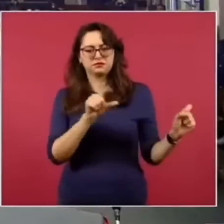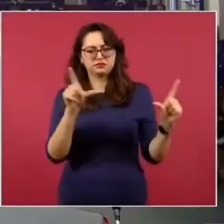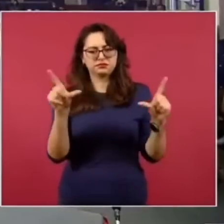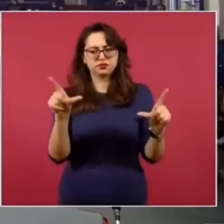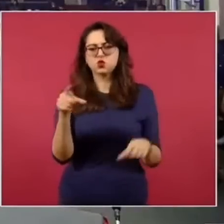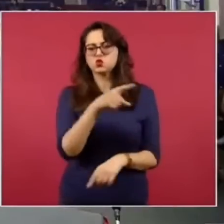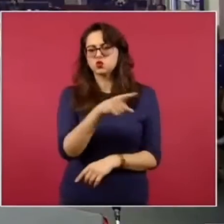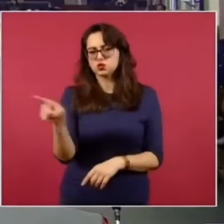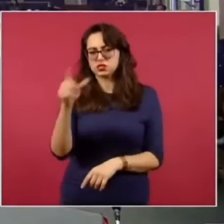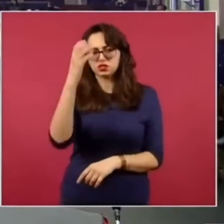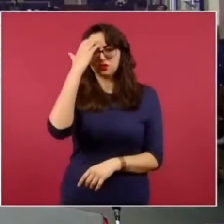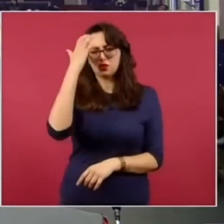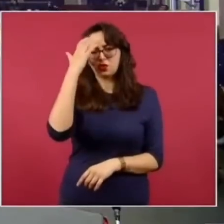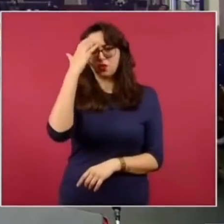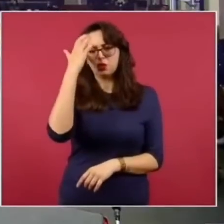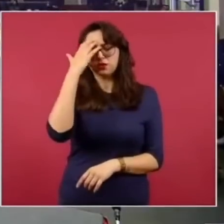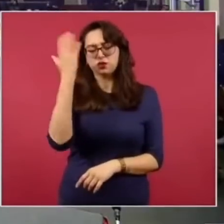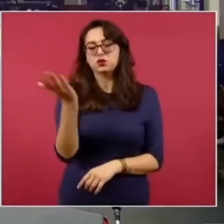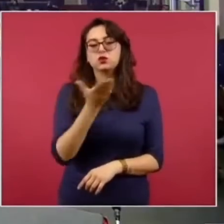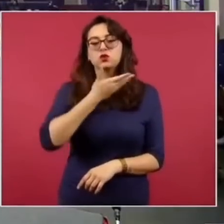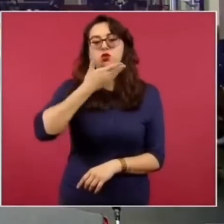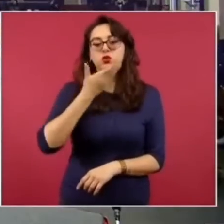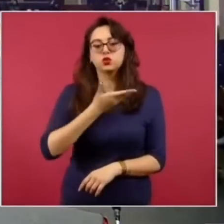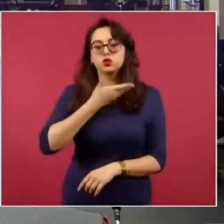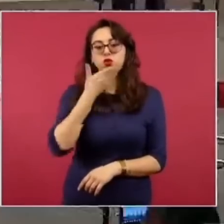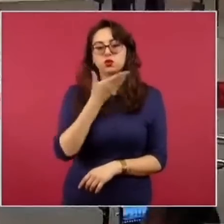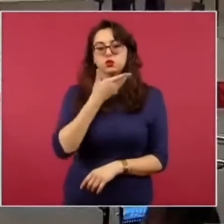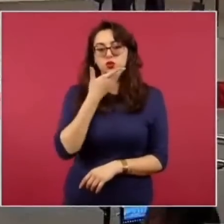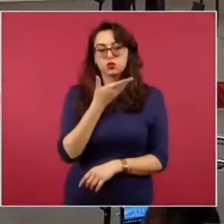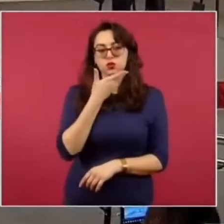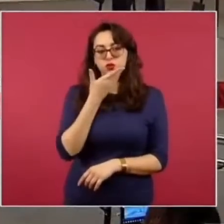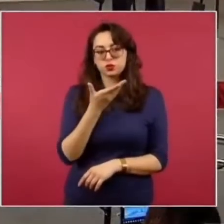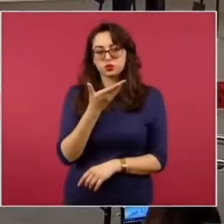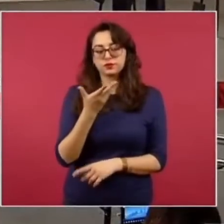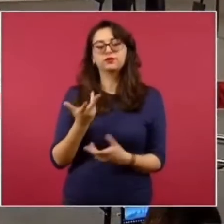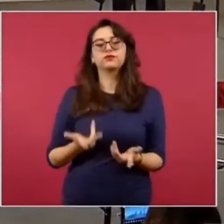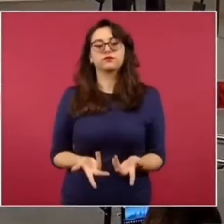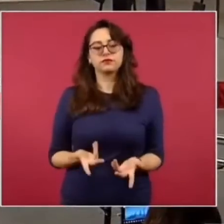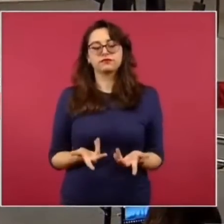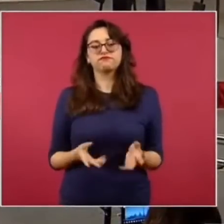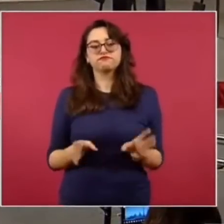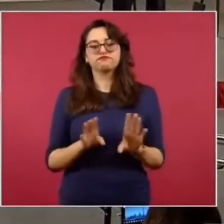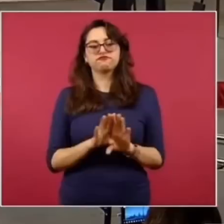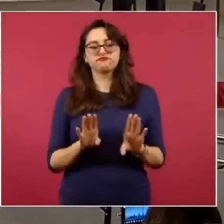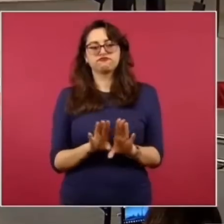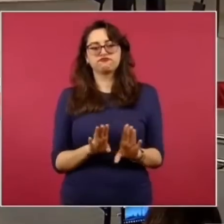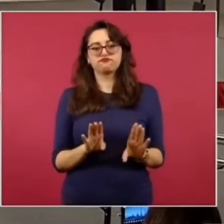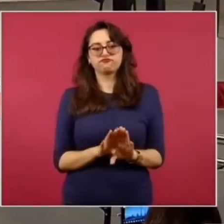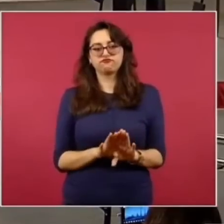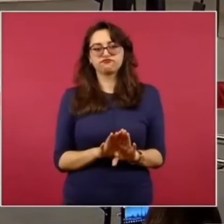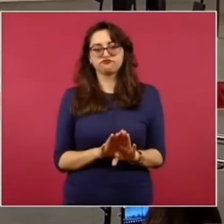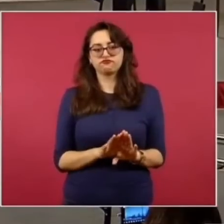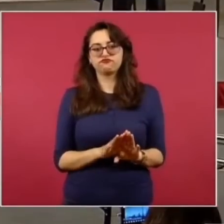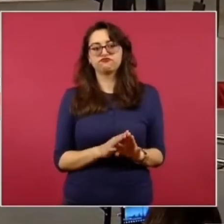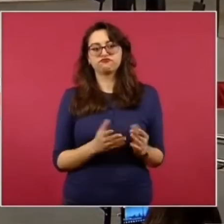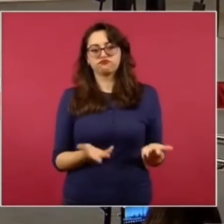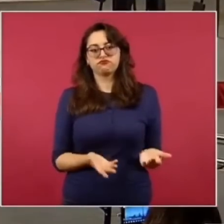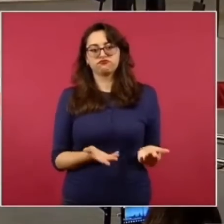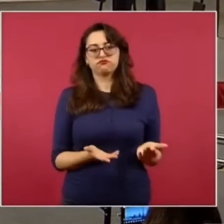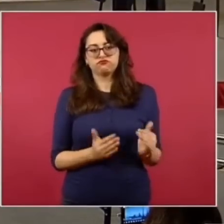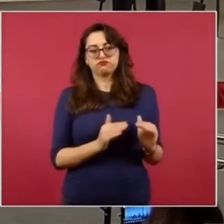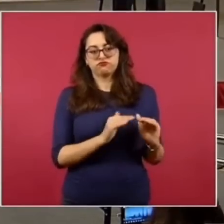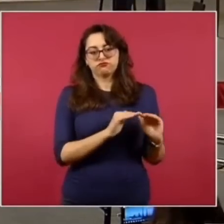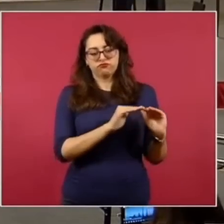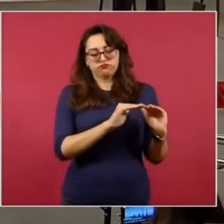muy familiarizadas y familiarizados, y vemos cómo tuvimos un periodo de esta meseta